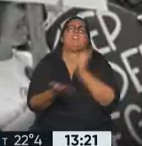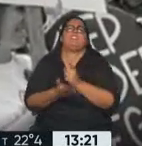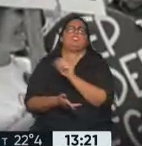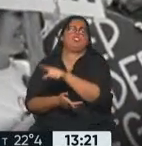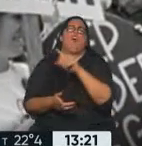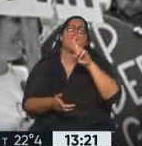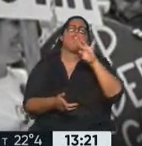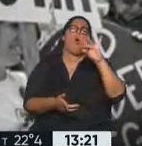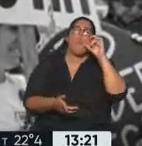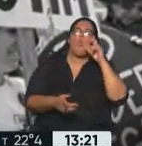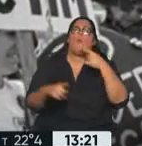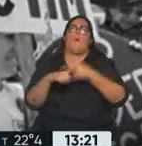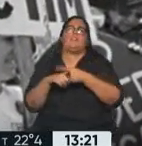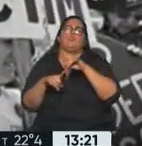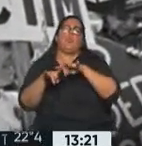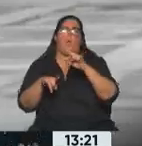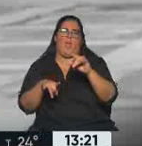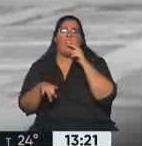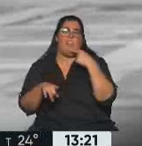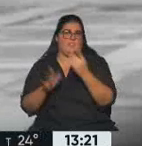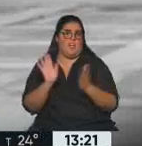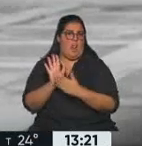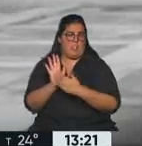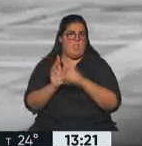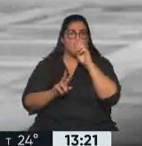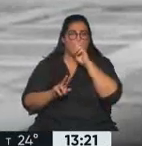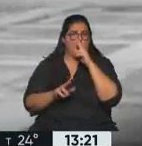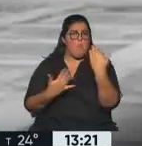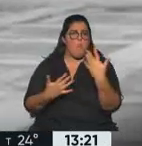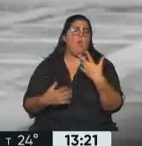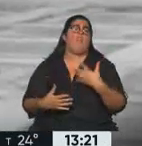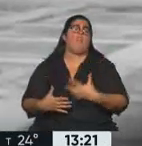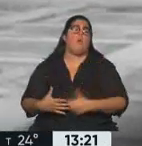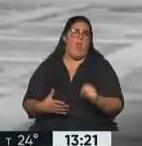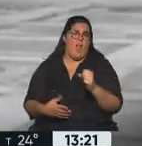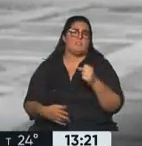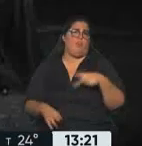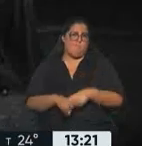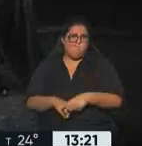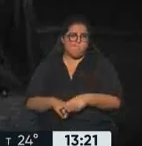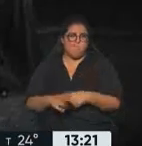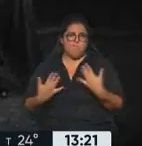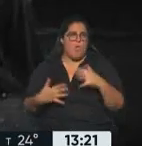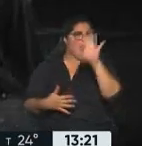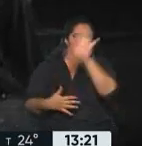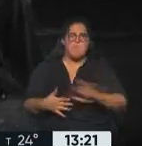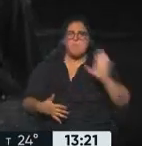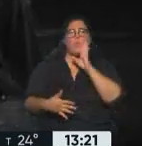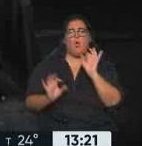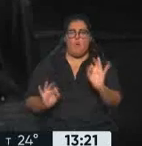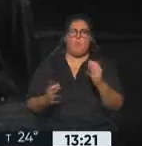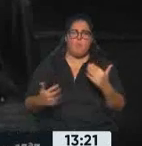en 1973 garantizó el derecho de las mujeres a la interrupción legal del embarazo en todo el país, sosteniendo que aquel